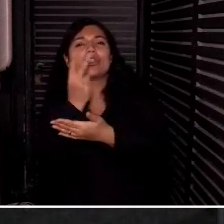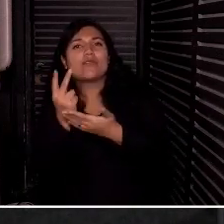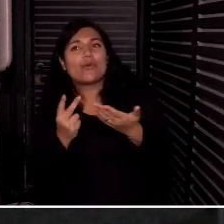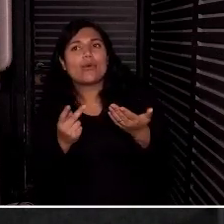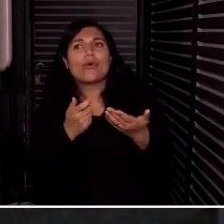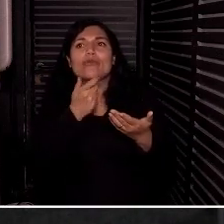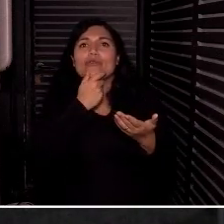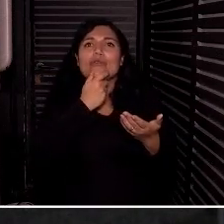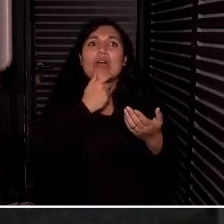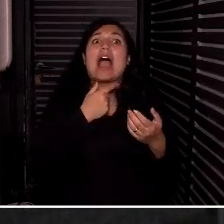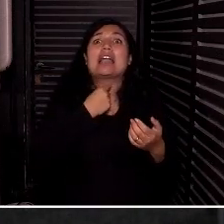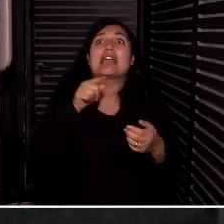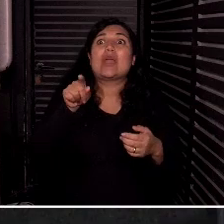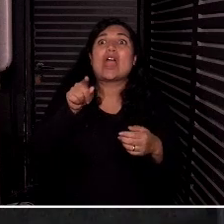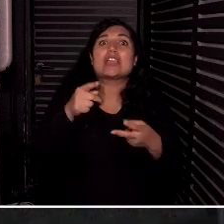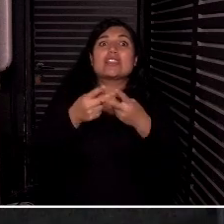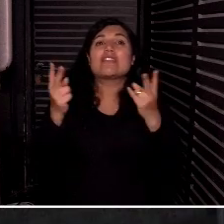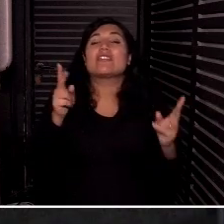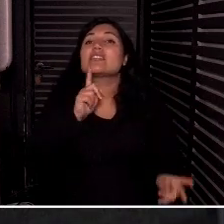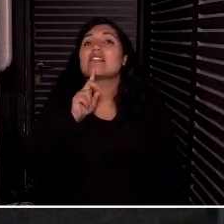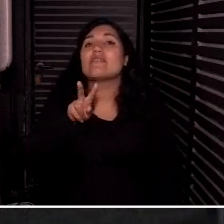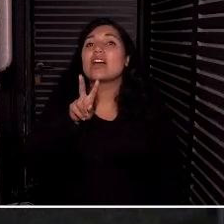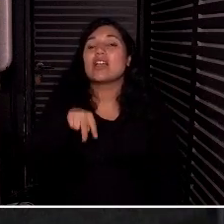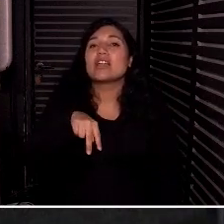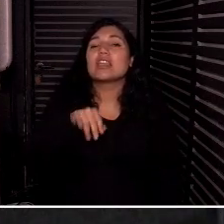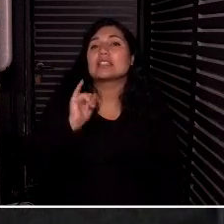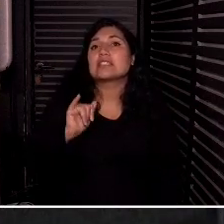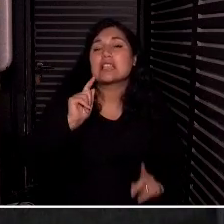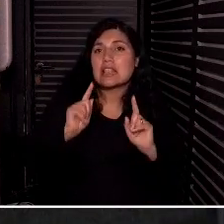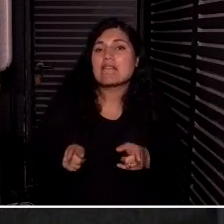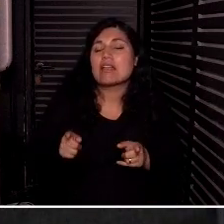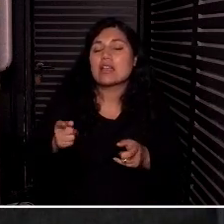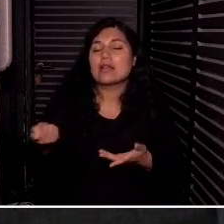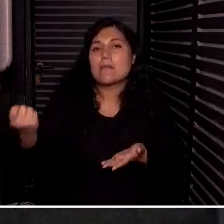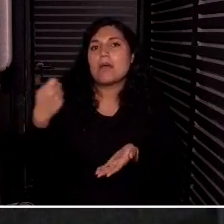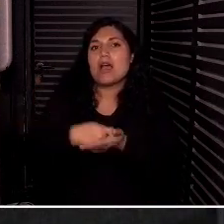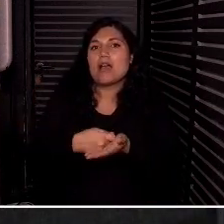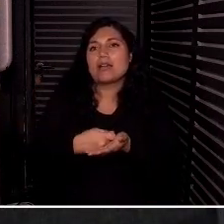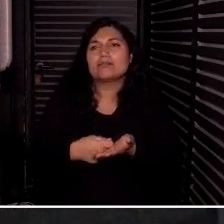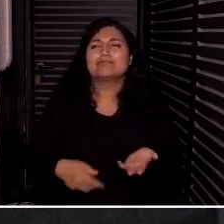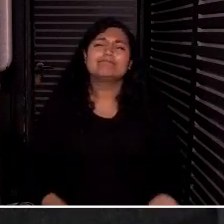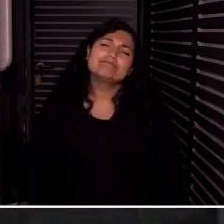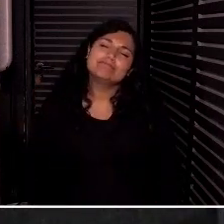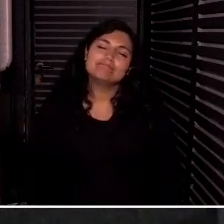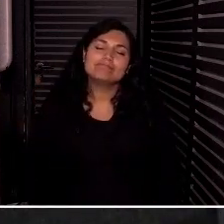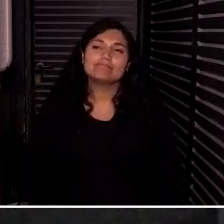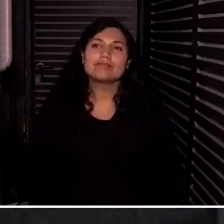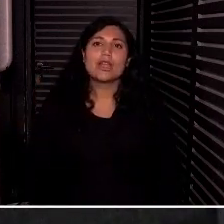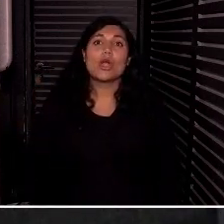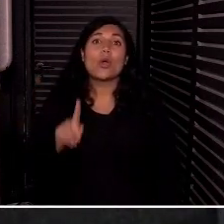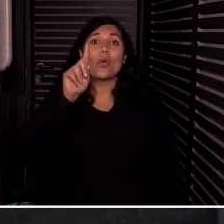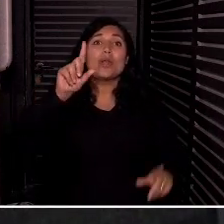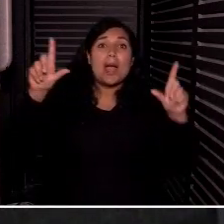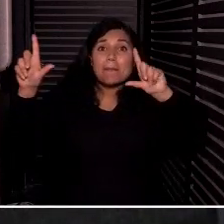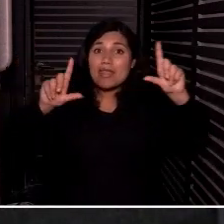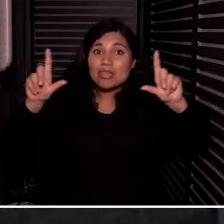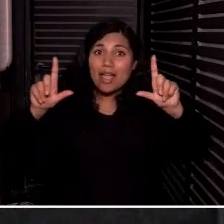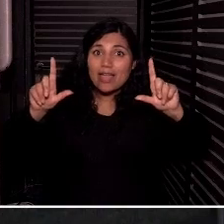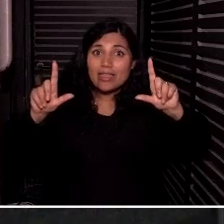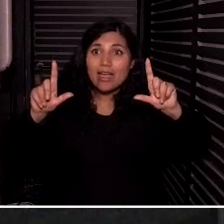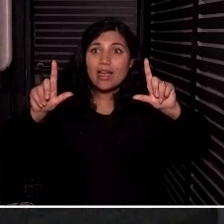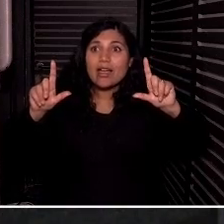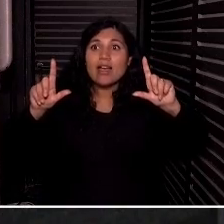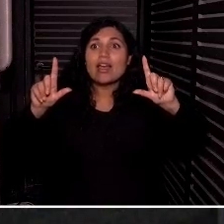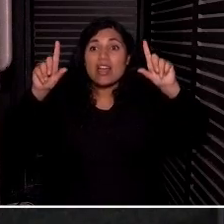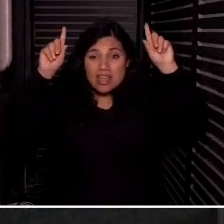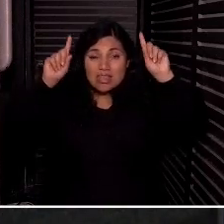ahí se acuerdan de que te ven es público se olvidan de que no hay financiamiento y y por lo tanto quieren que en una pantalla en una señal le